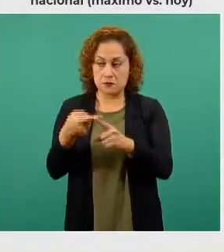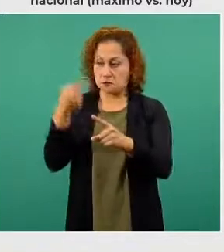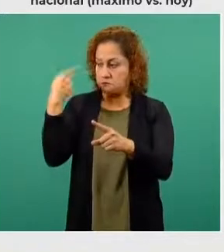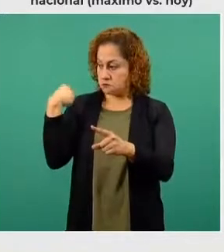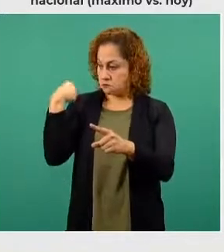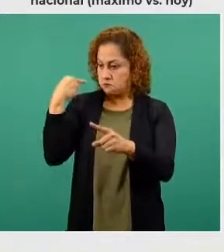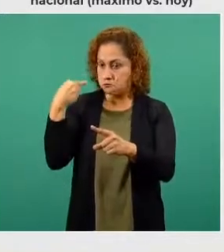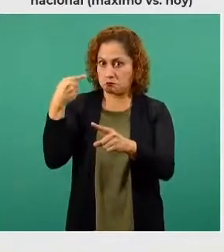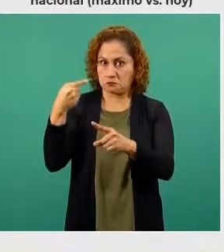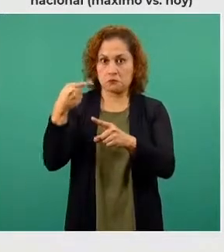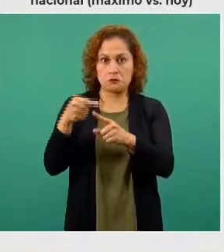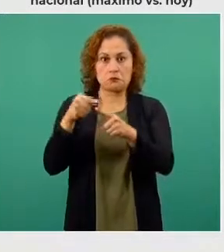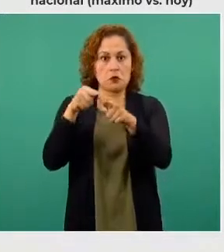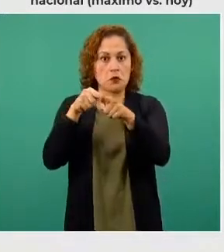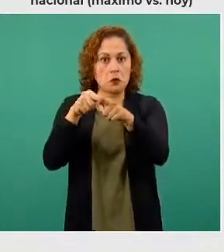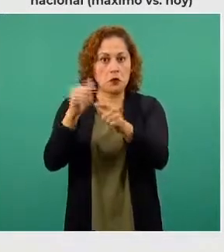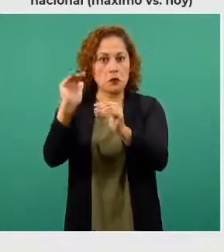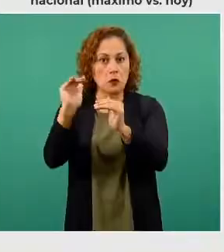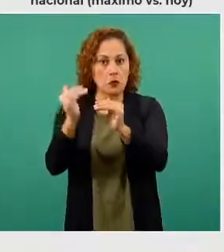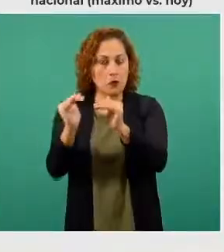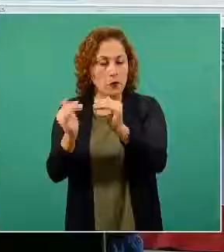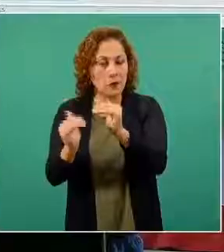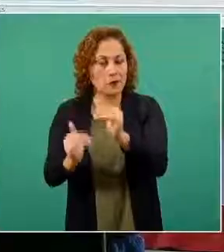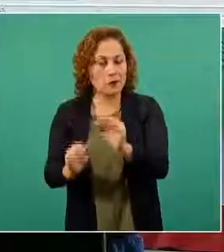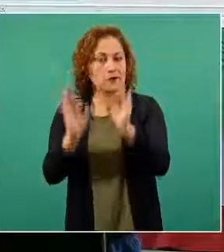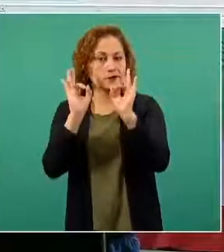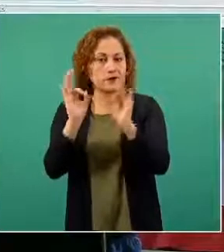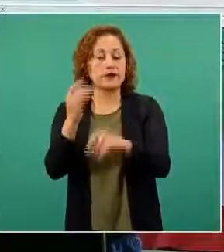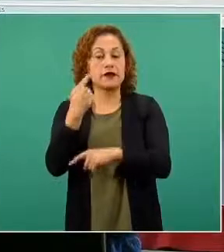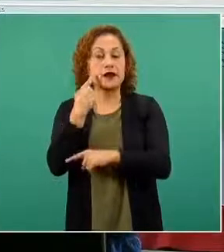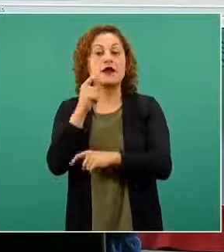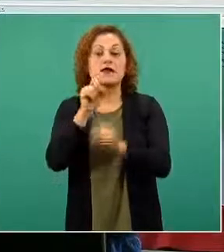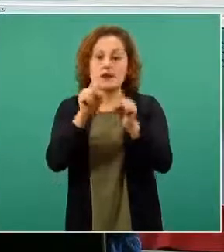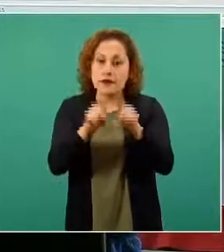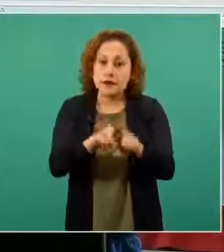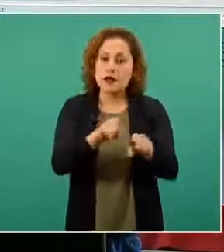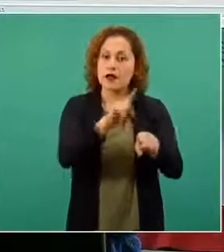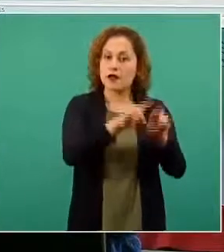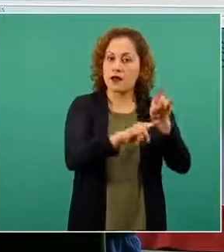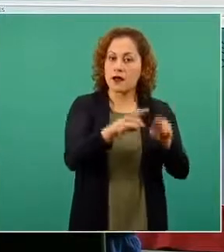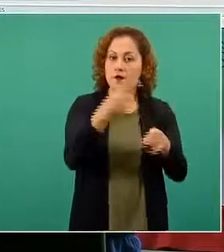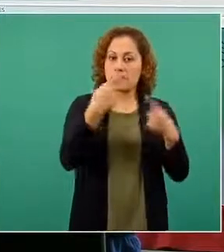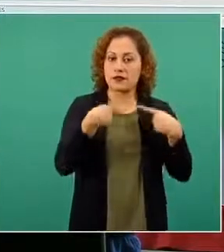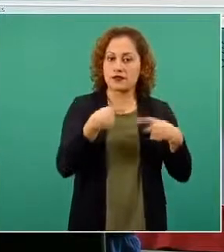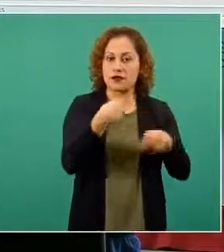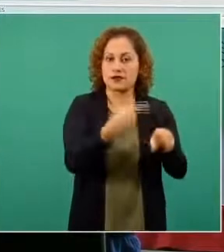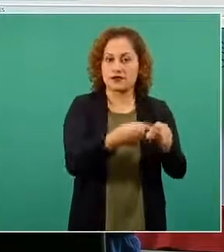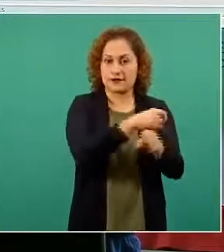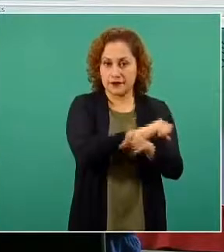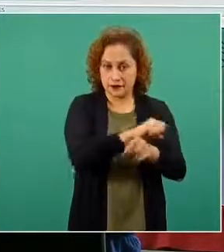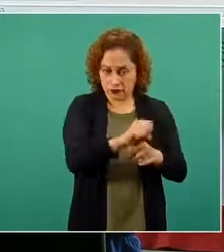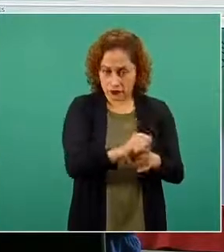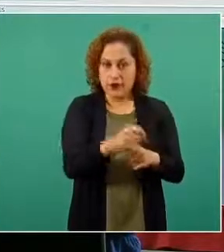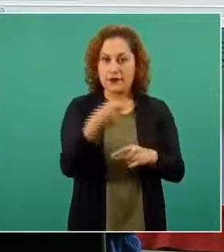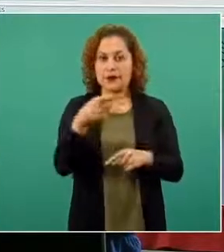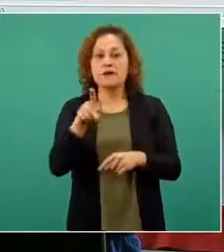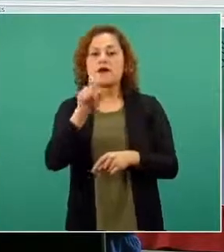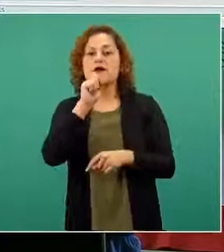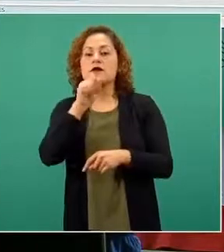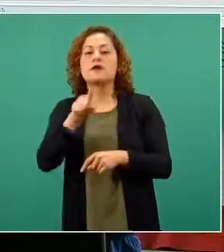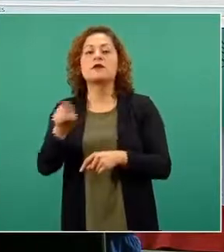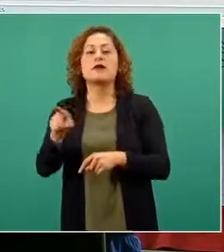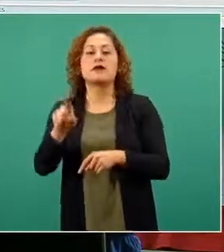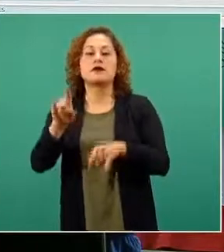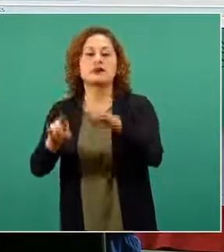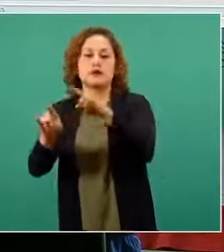esta gráfica, asimismo también para la ocupación de camas generales y la ocupación ya distribuida también para la ocupación